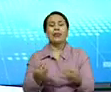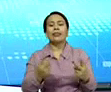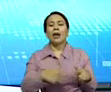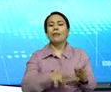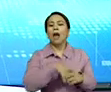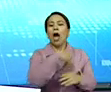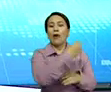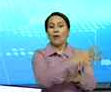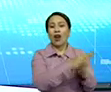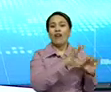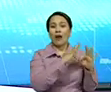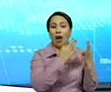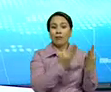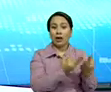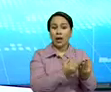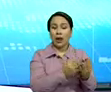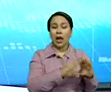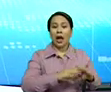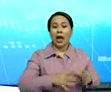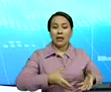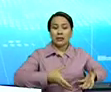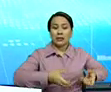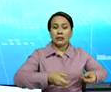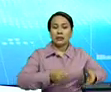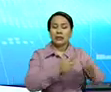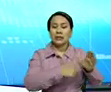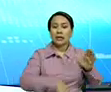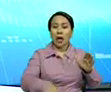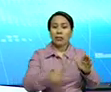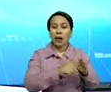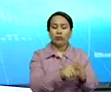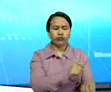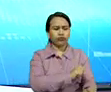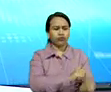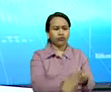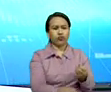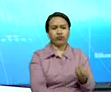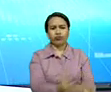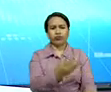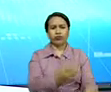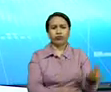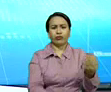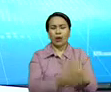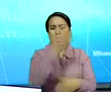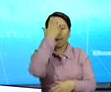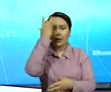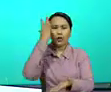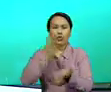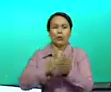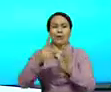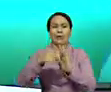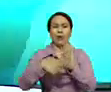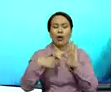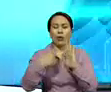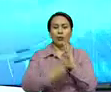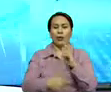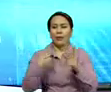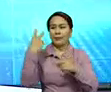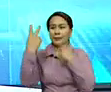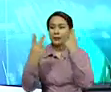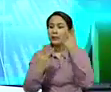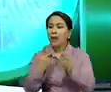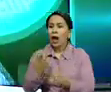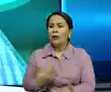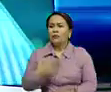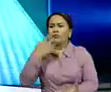quemaron llantas en la vía a Daule tras conocer que habían sido suspendidas las visitas.